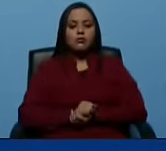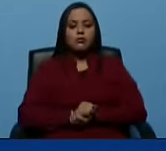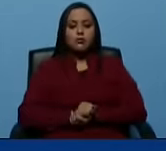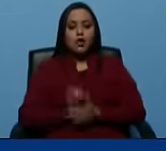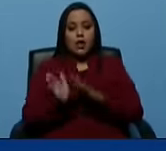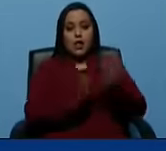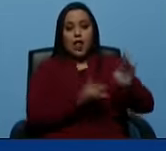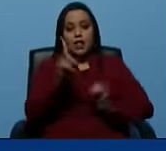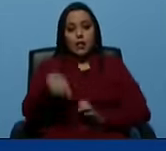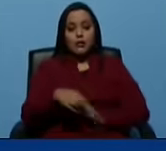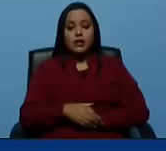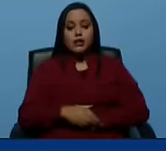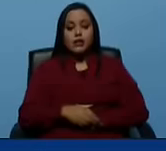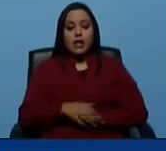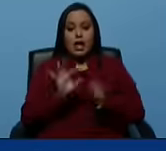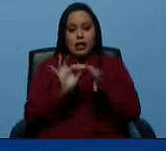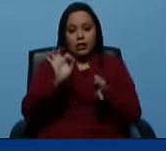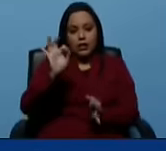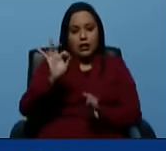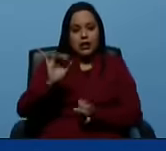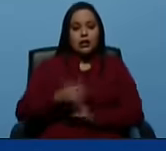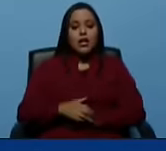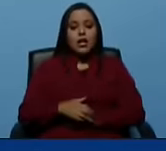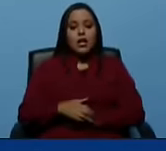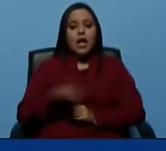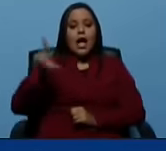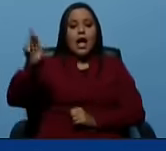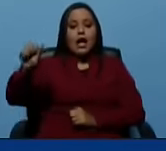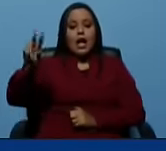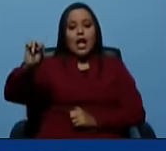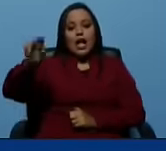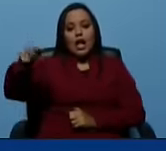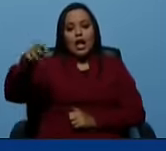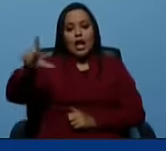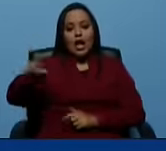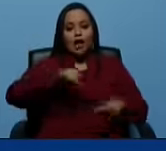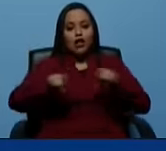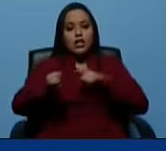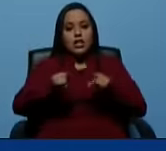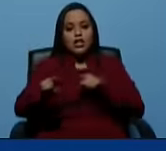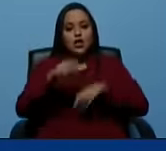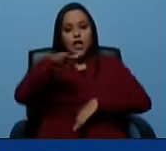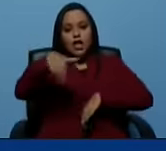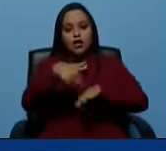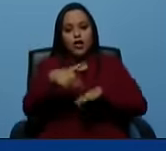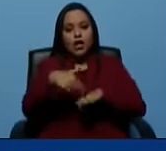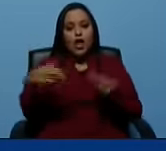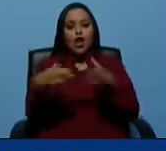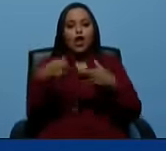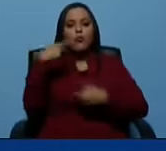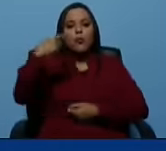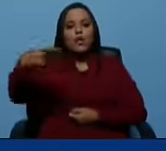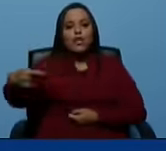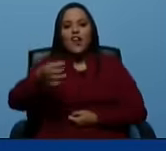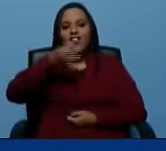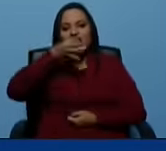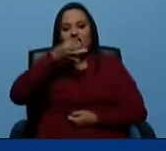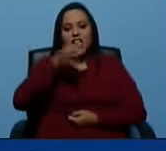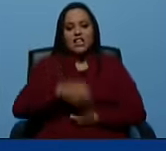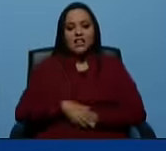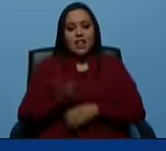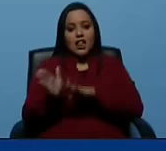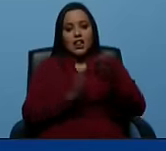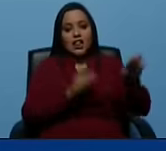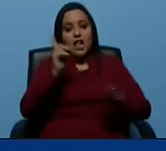el ingeniero Henry Rangel, coordinador nacional del Partido Verde, a Héctor